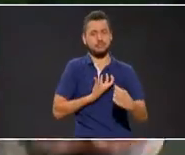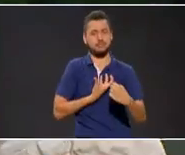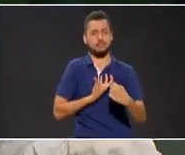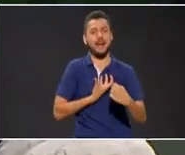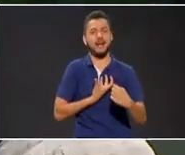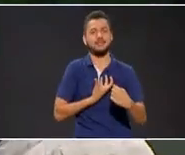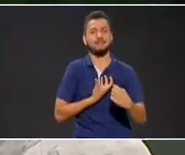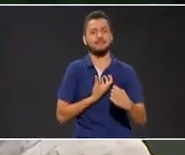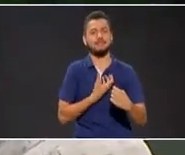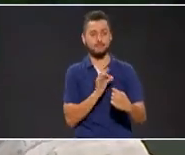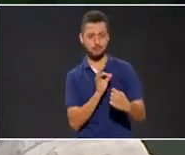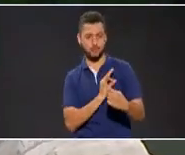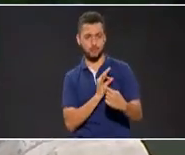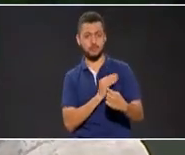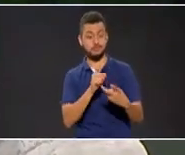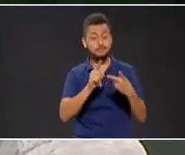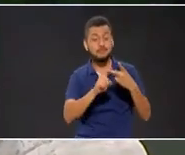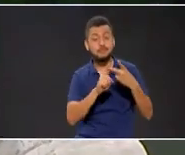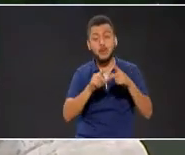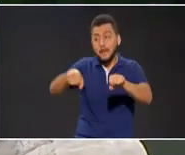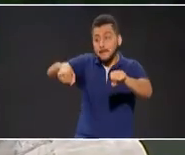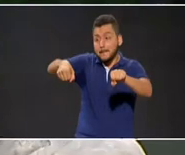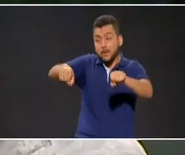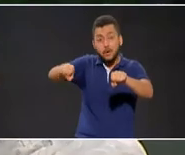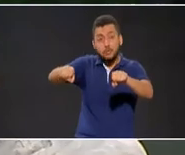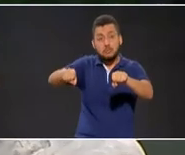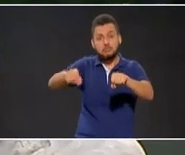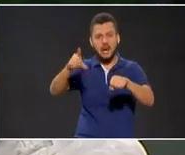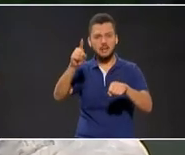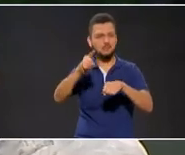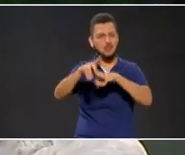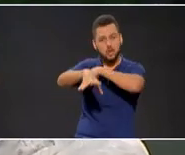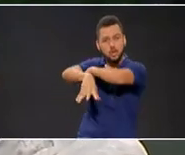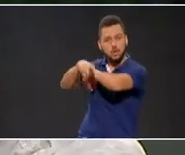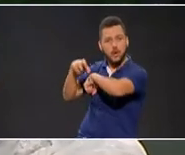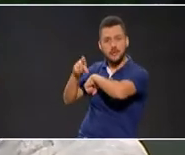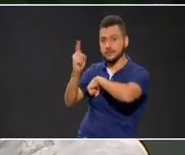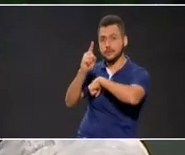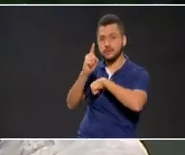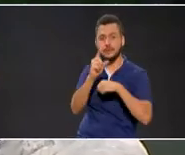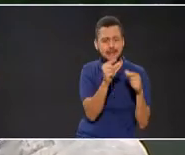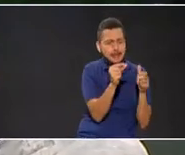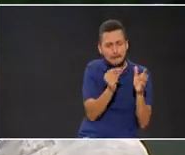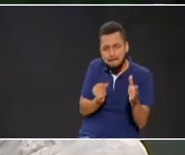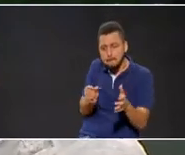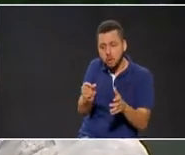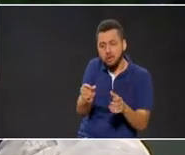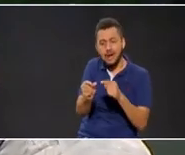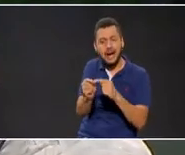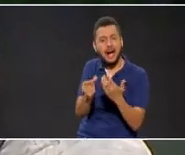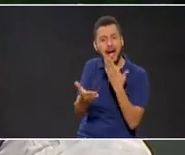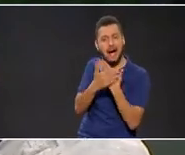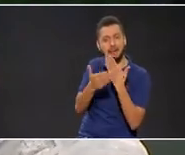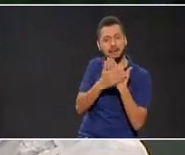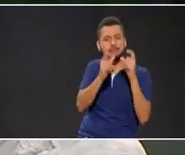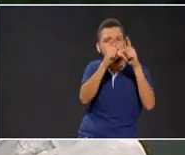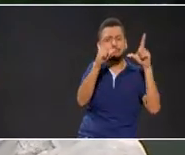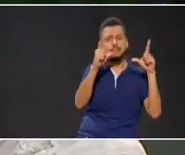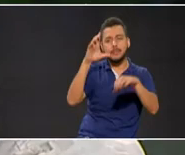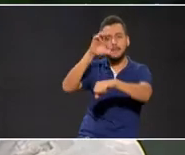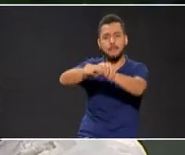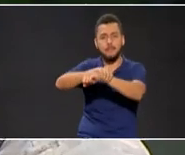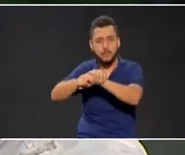le vamos a poner un chip para que no se roben ni una moto para la tercera edad en estrato 0 1 y 2